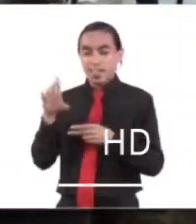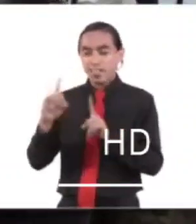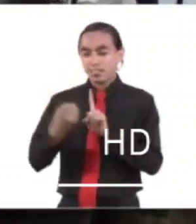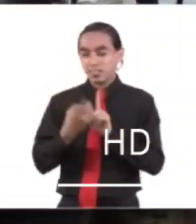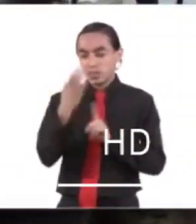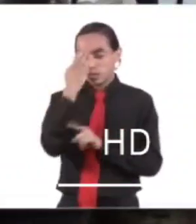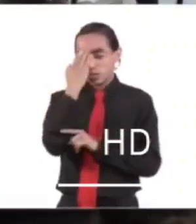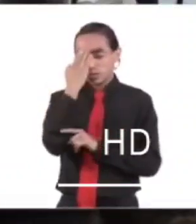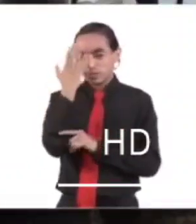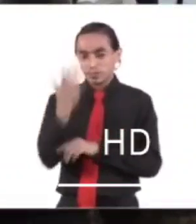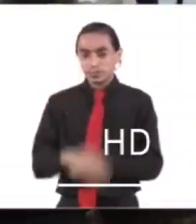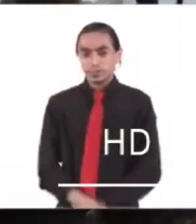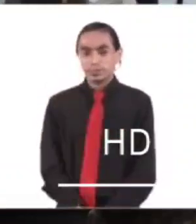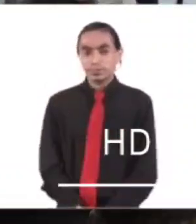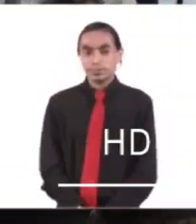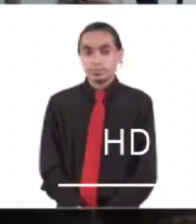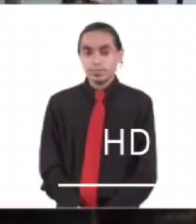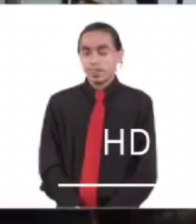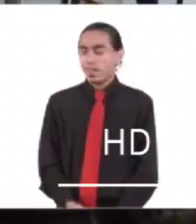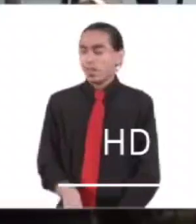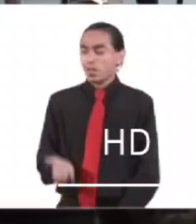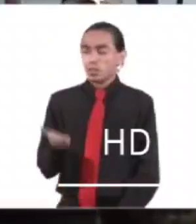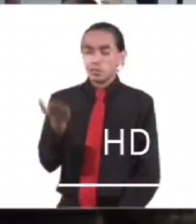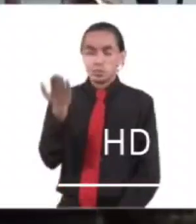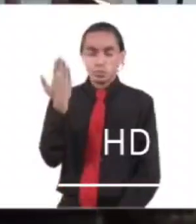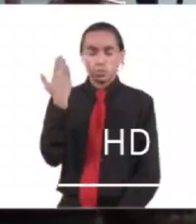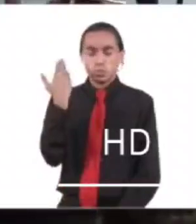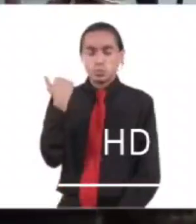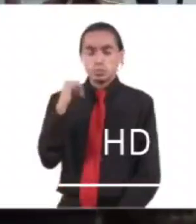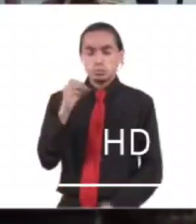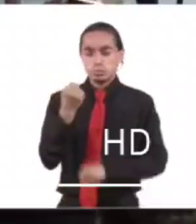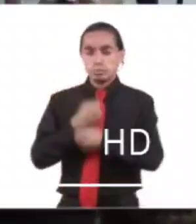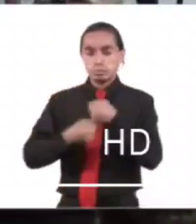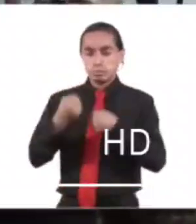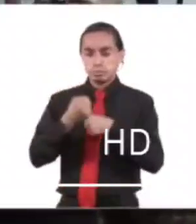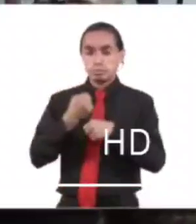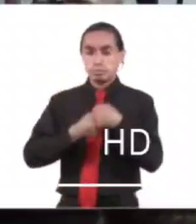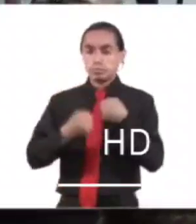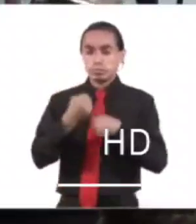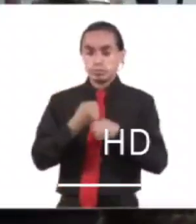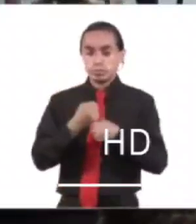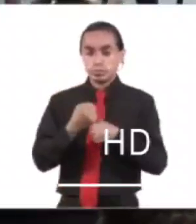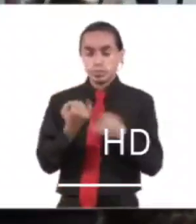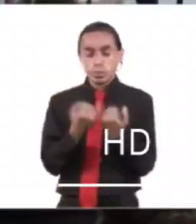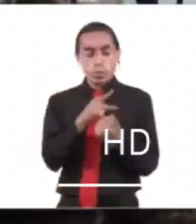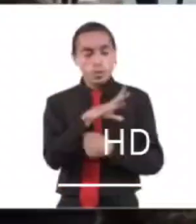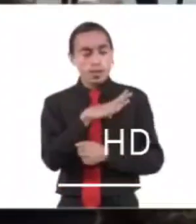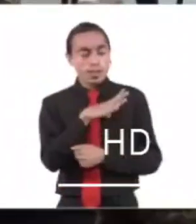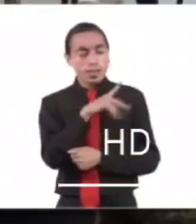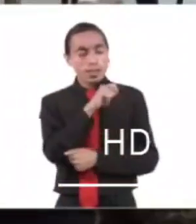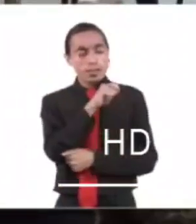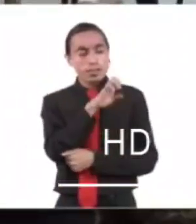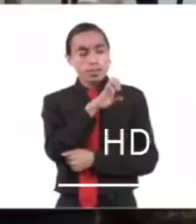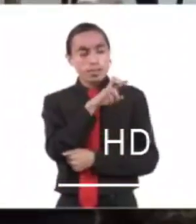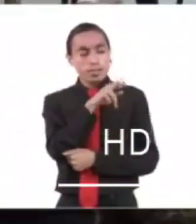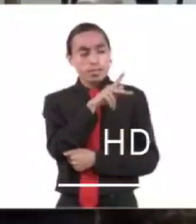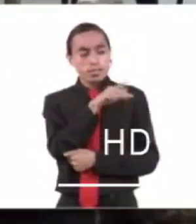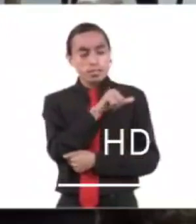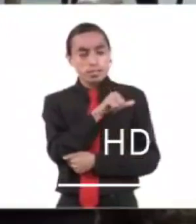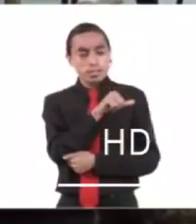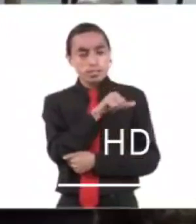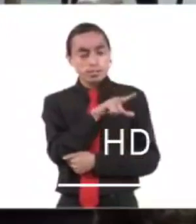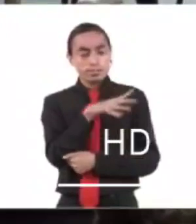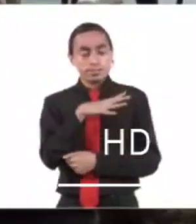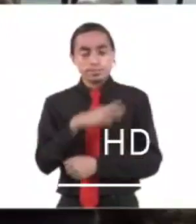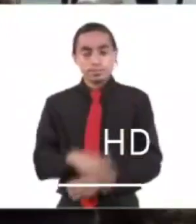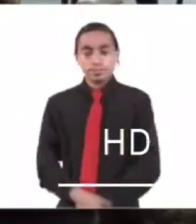estoy hablando ya de varios años, y por allá anda Teresita anda